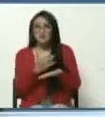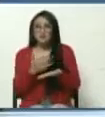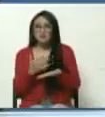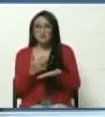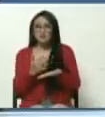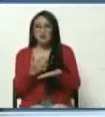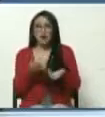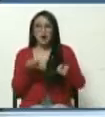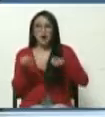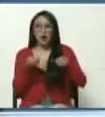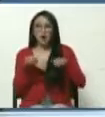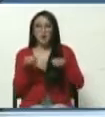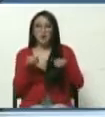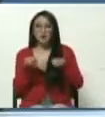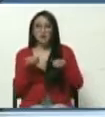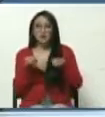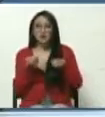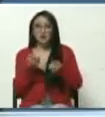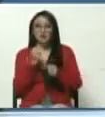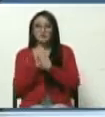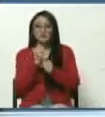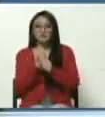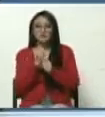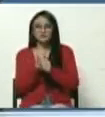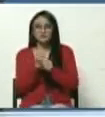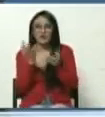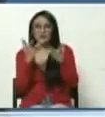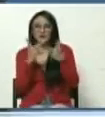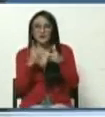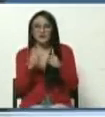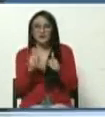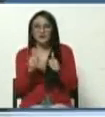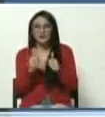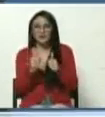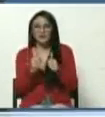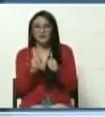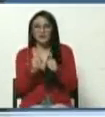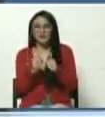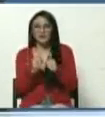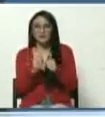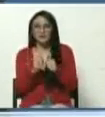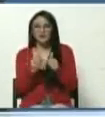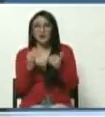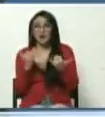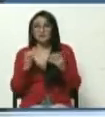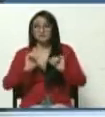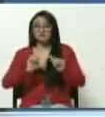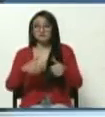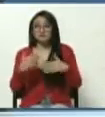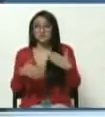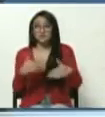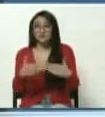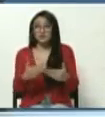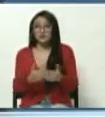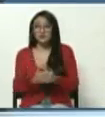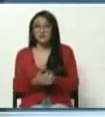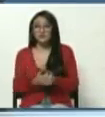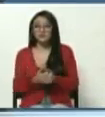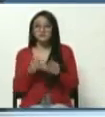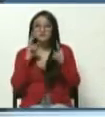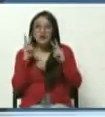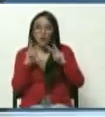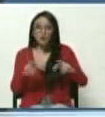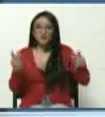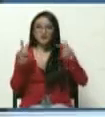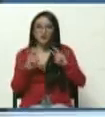tenemos el control operacional, administrativo, y hemos iniciado una